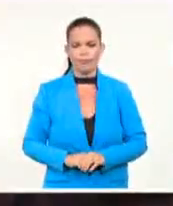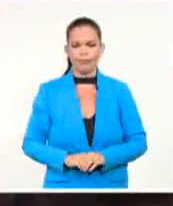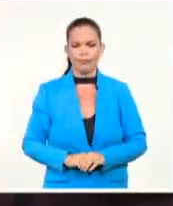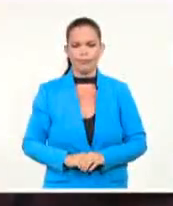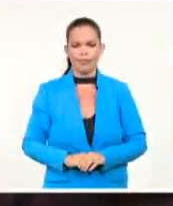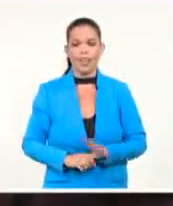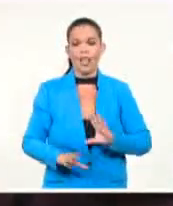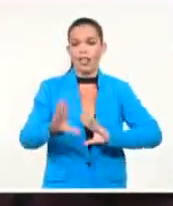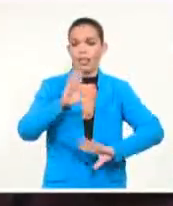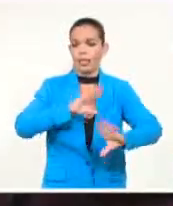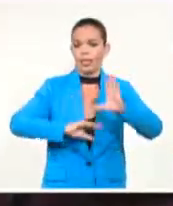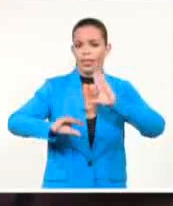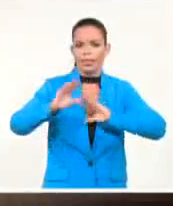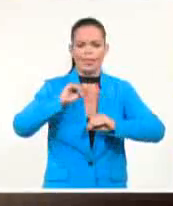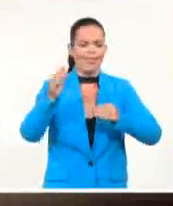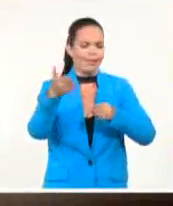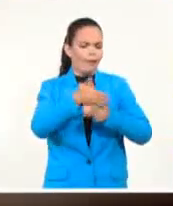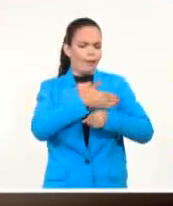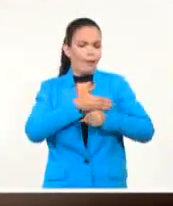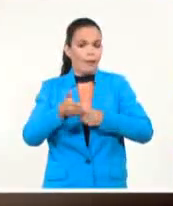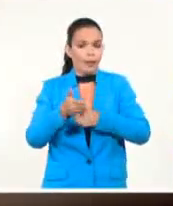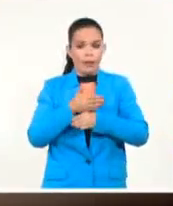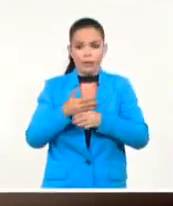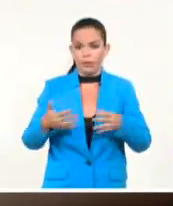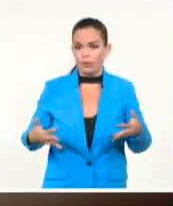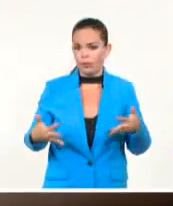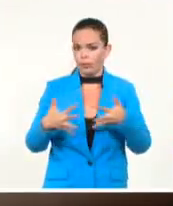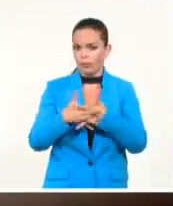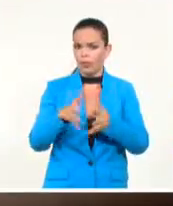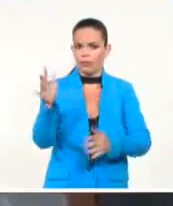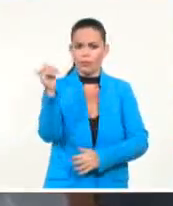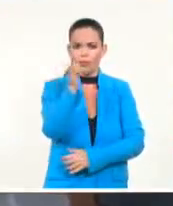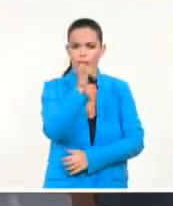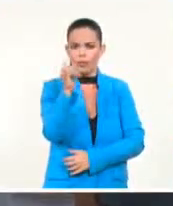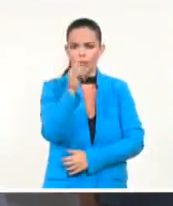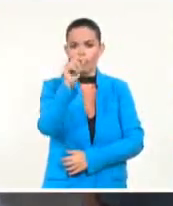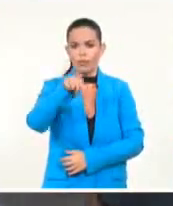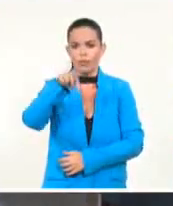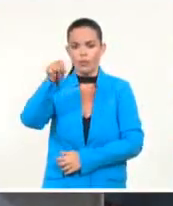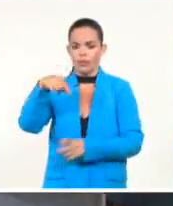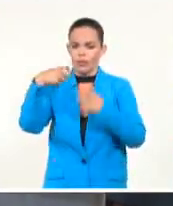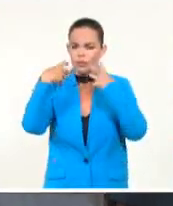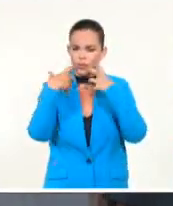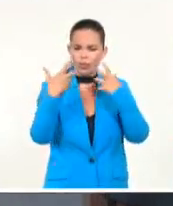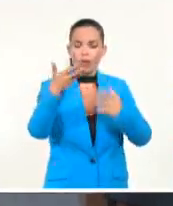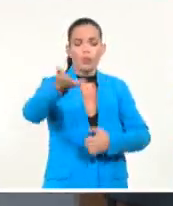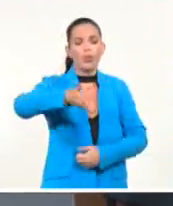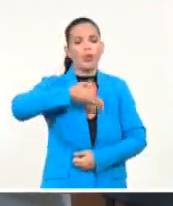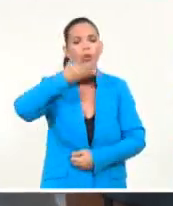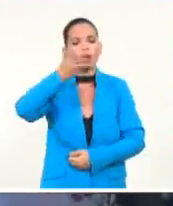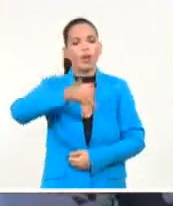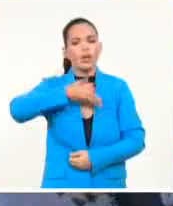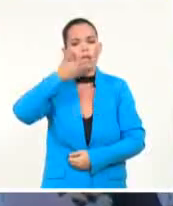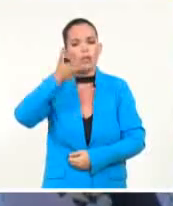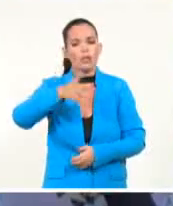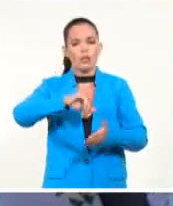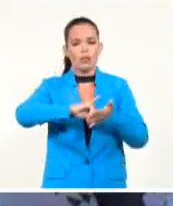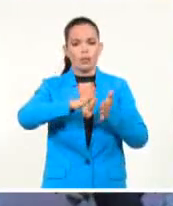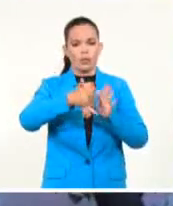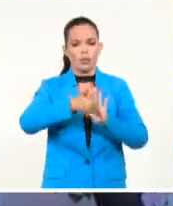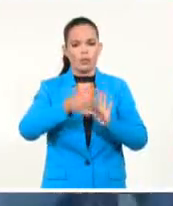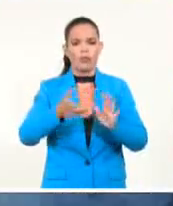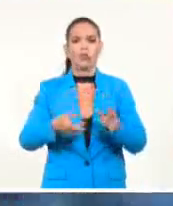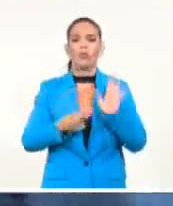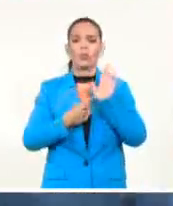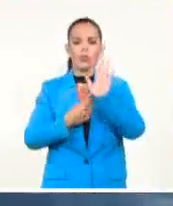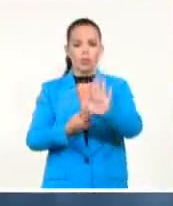Debates múltiples en torno al tema Grandes Figuras del Cine Universal, ponencias y proyección de materiales